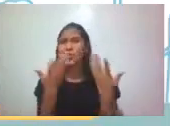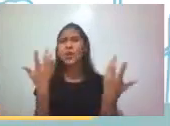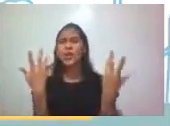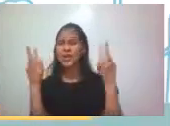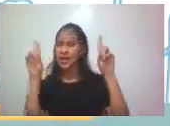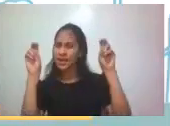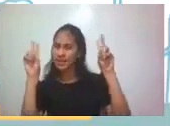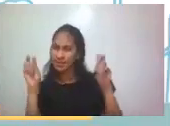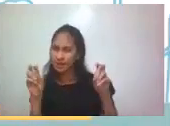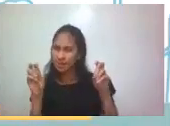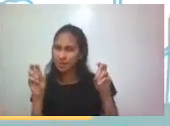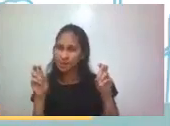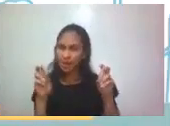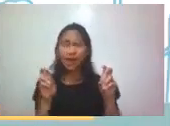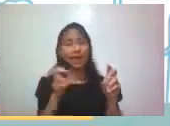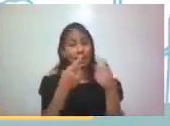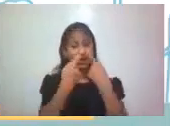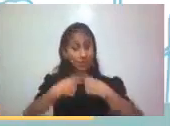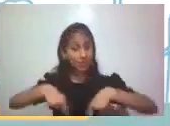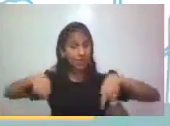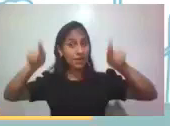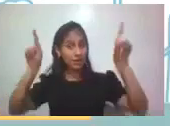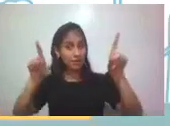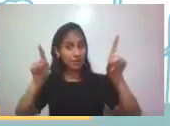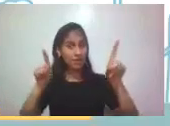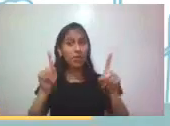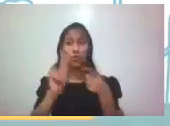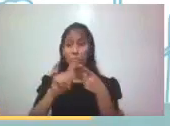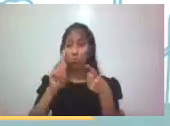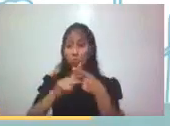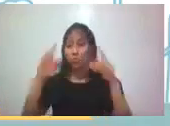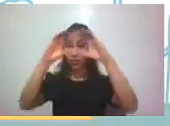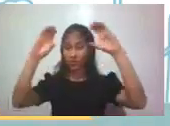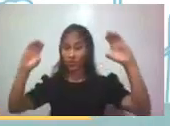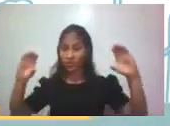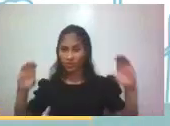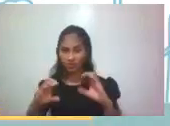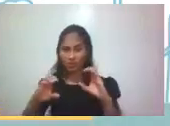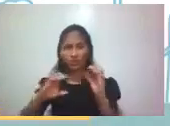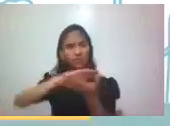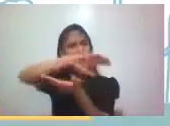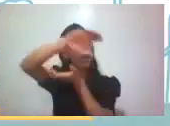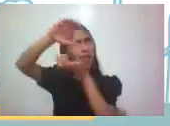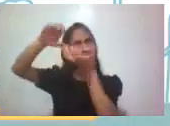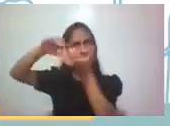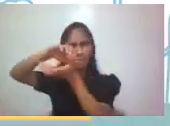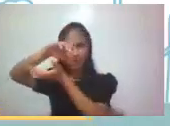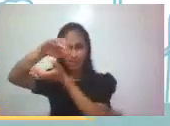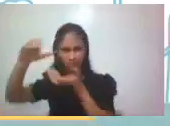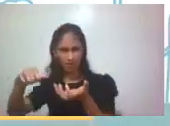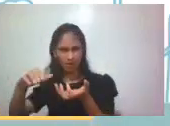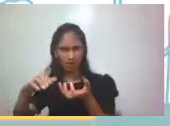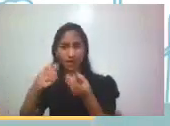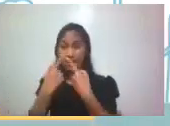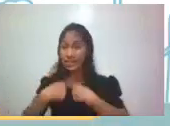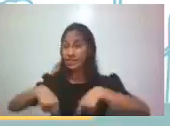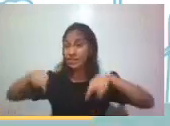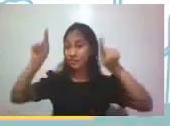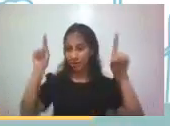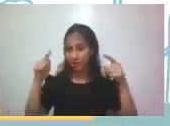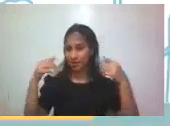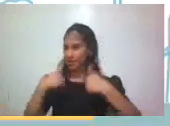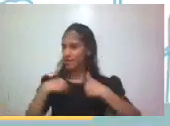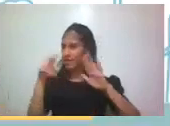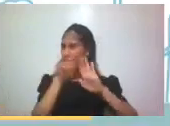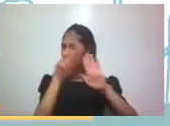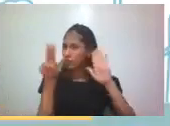diferencias entre ambos procesos. El proceso de certificación ambiental es un proceso diferente que tiene